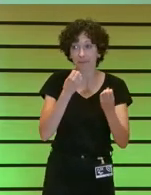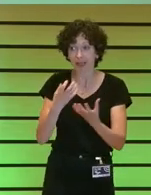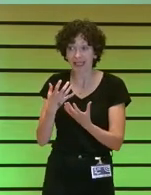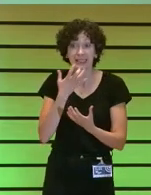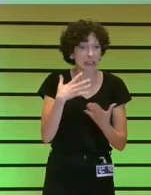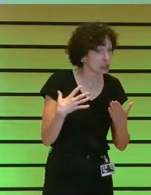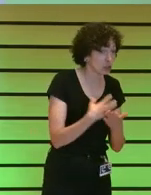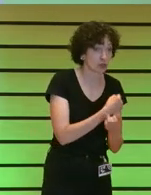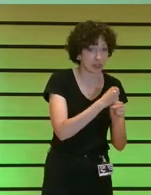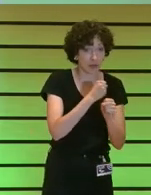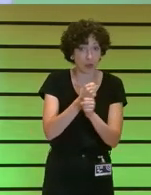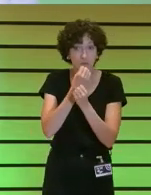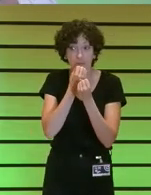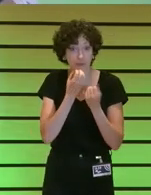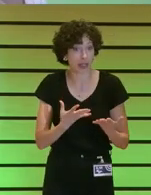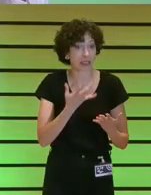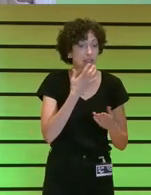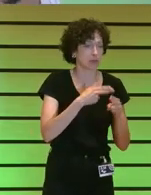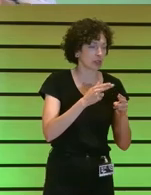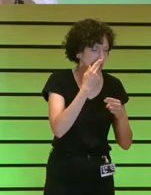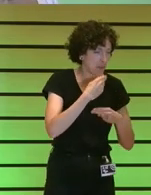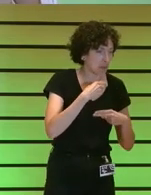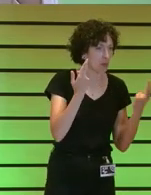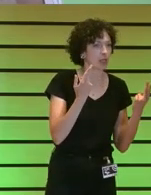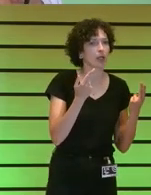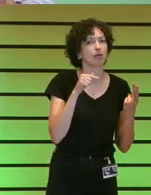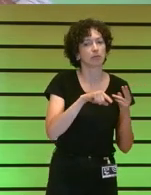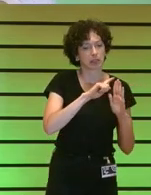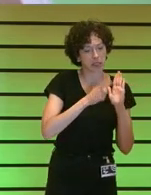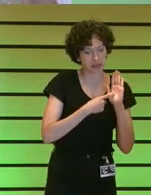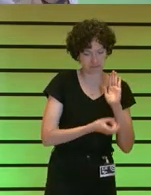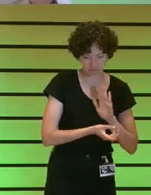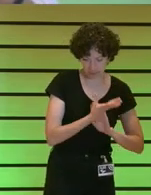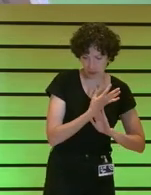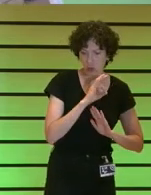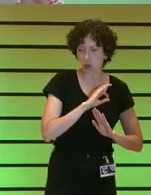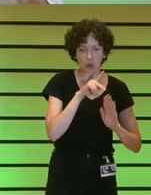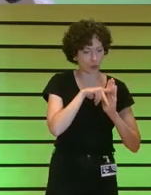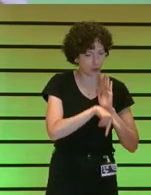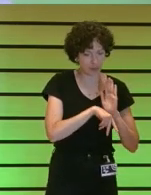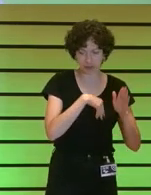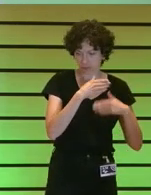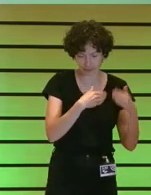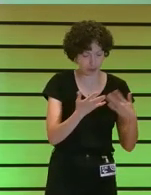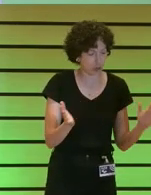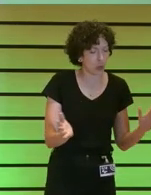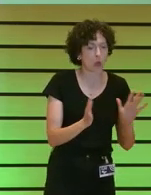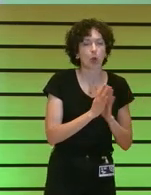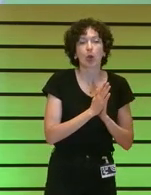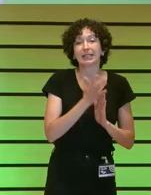el mundo hace sus deberes si la política pública pone legislación o ordenación lo que sea en cada caso